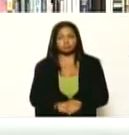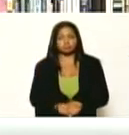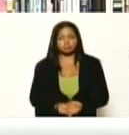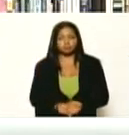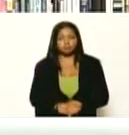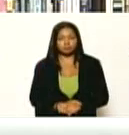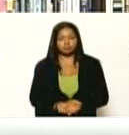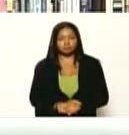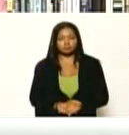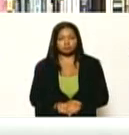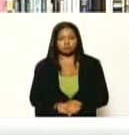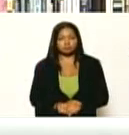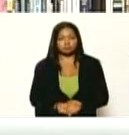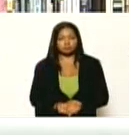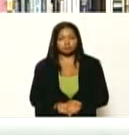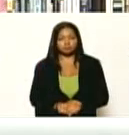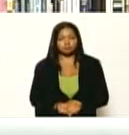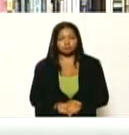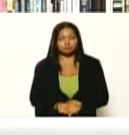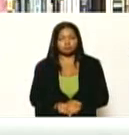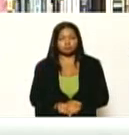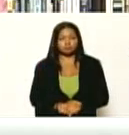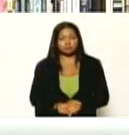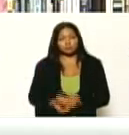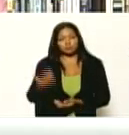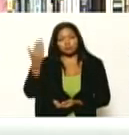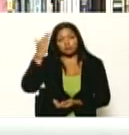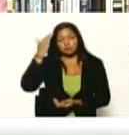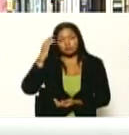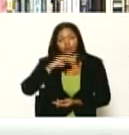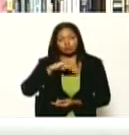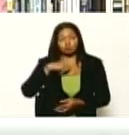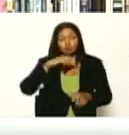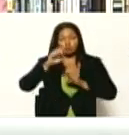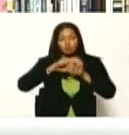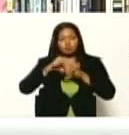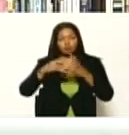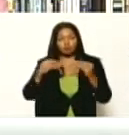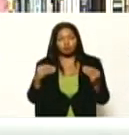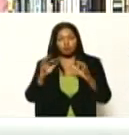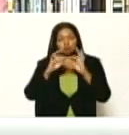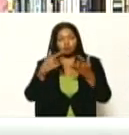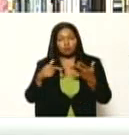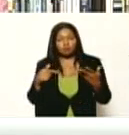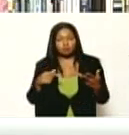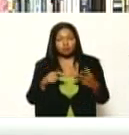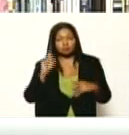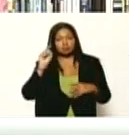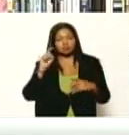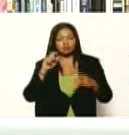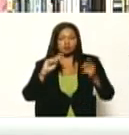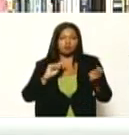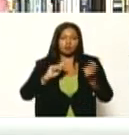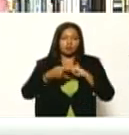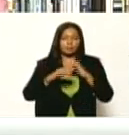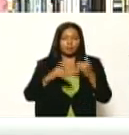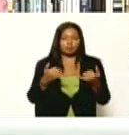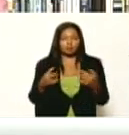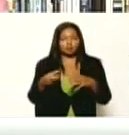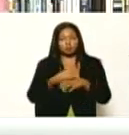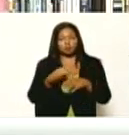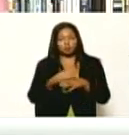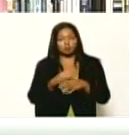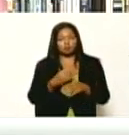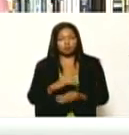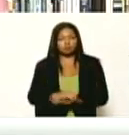Mira, Aristóbulo, sabes que hemos estado evaluando los pasos, la necesidad de algunos cambios en el gobierno,